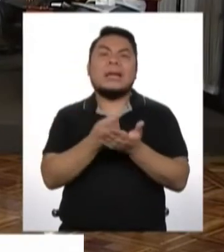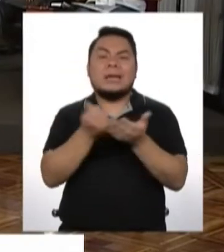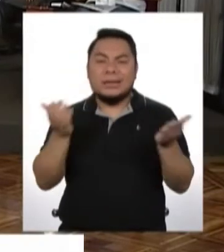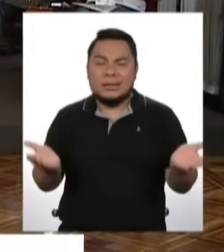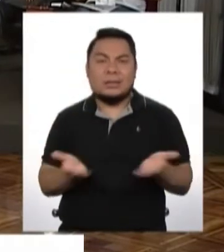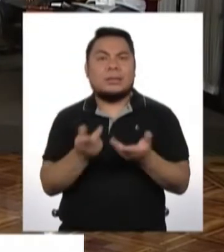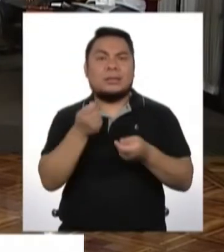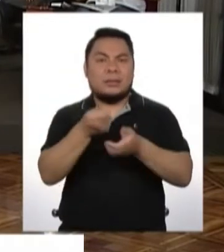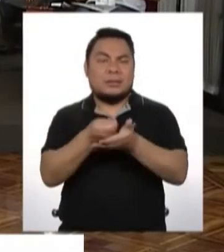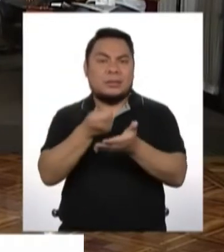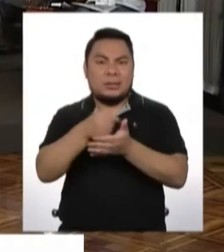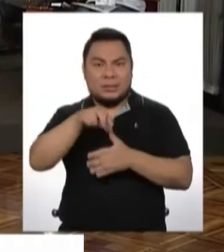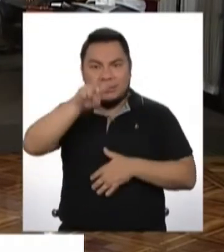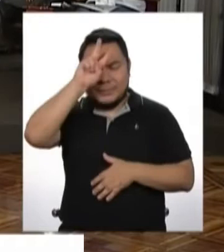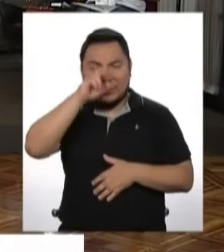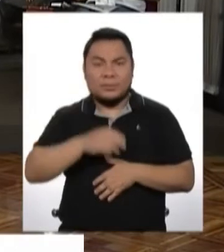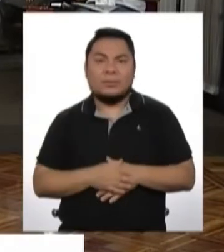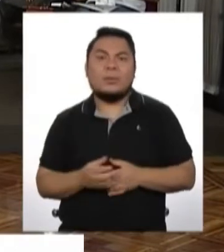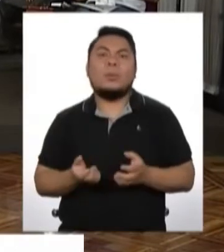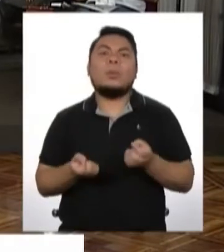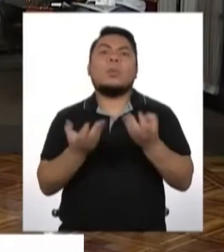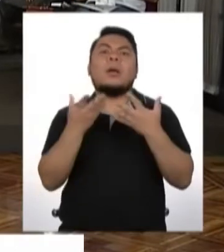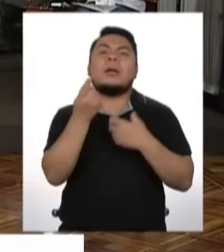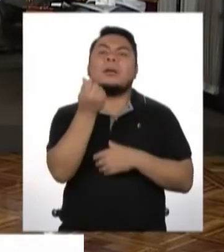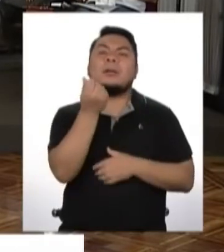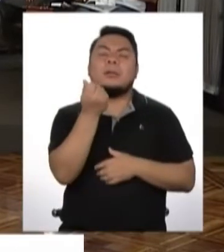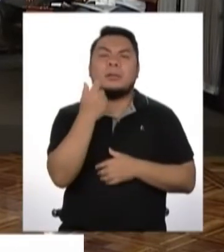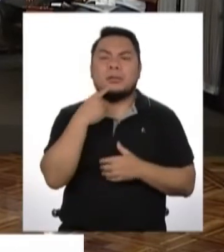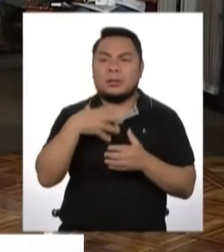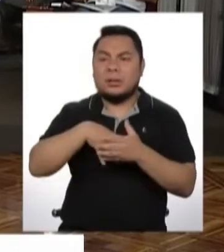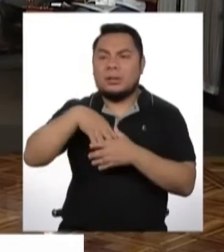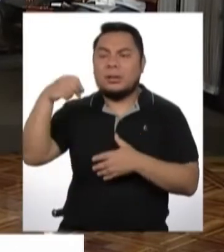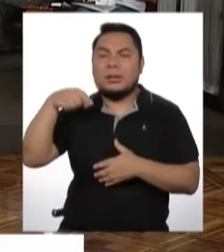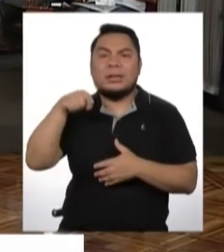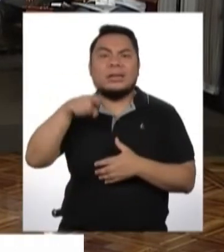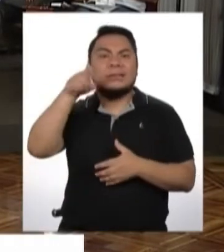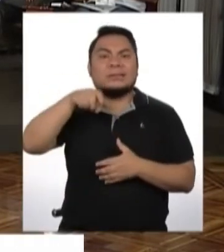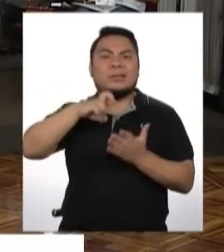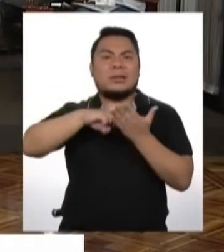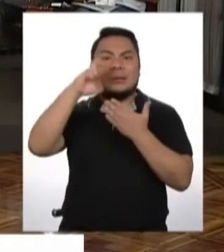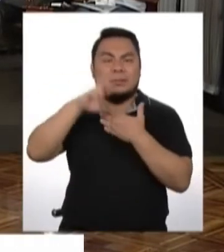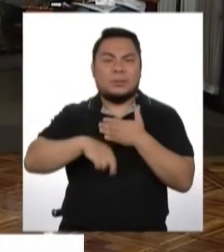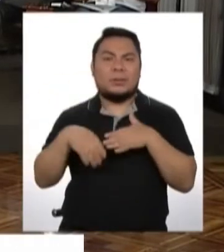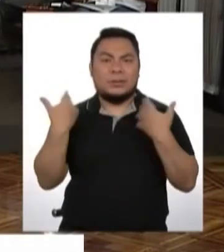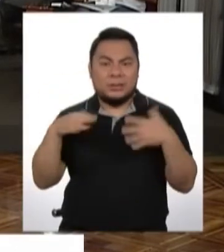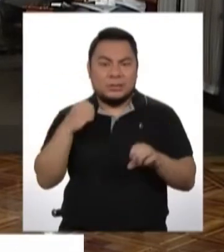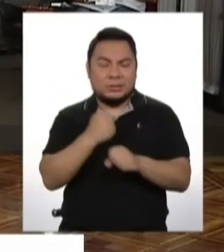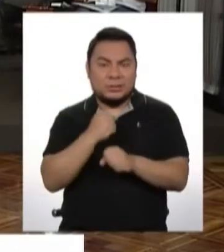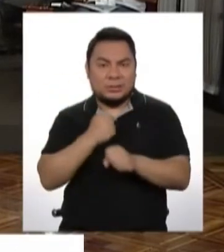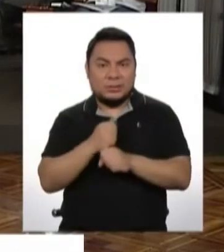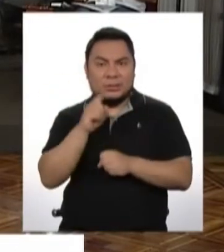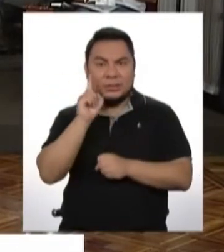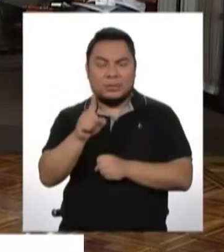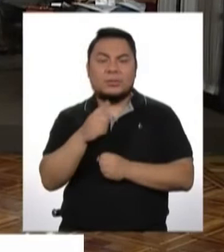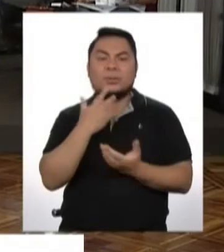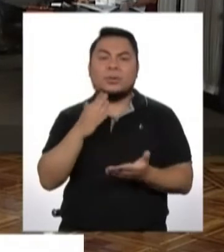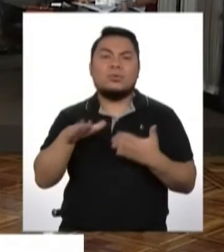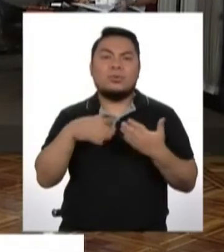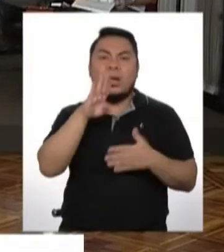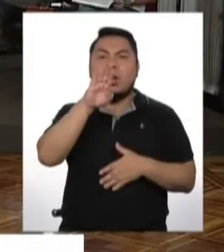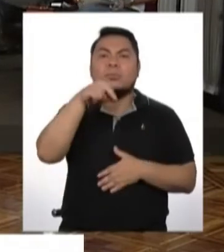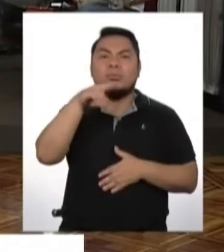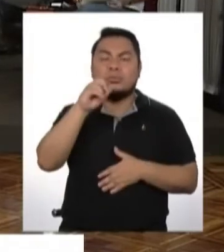sin precedentes en Perú. ¿Cuánto de financiación externa requiere este plan? ¿Se está trabajando ya en una emisión de bonos